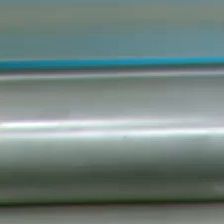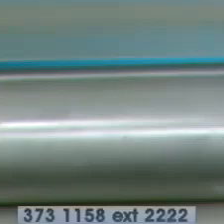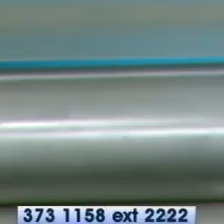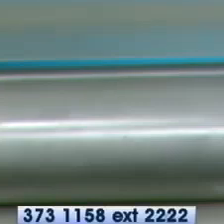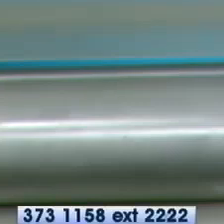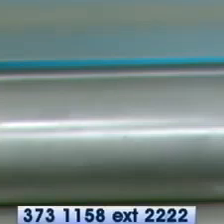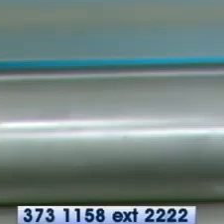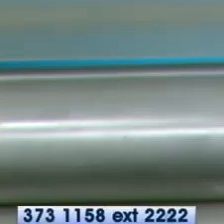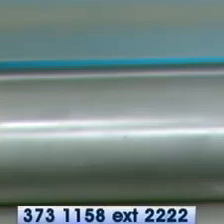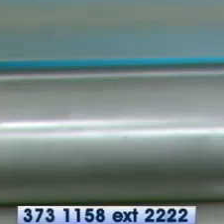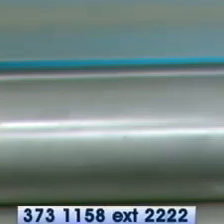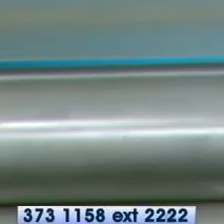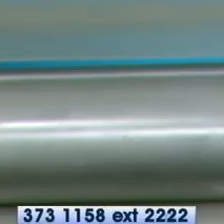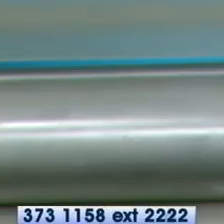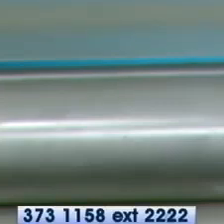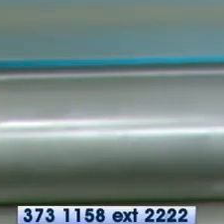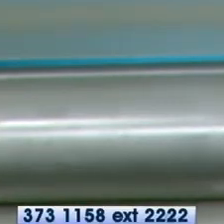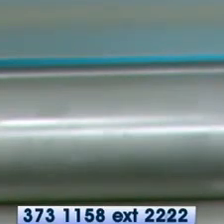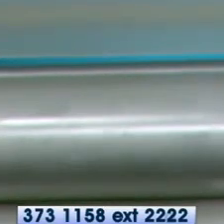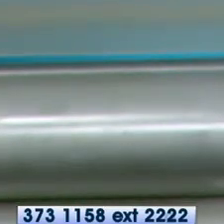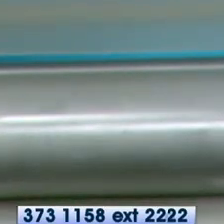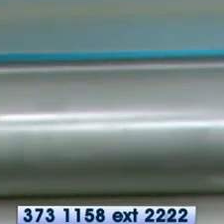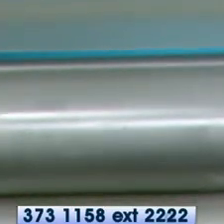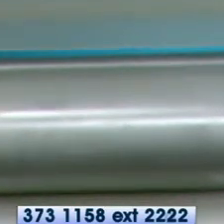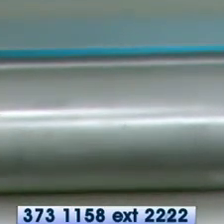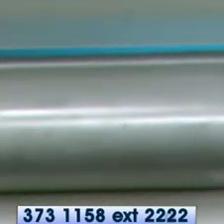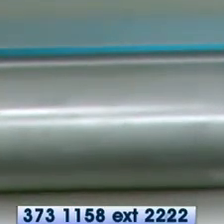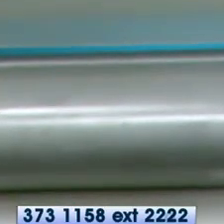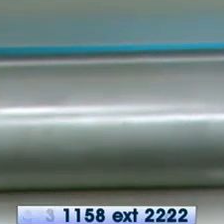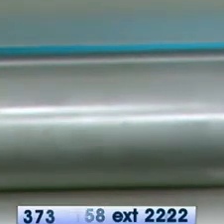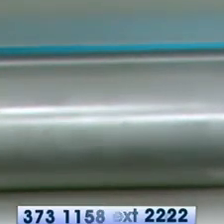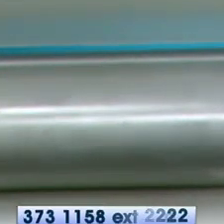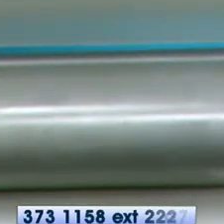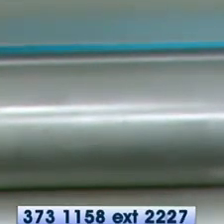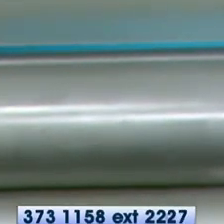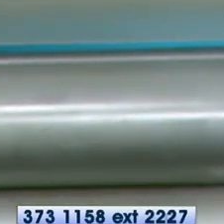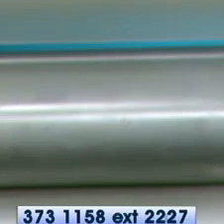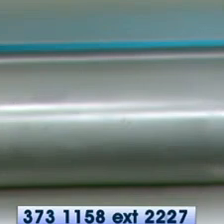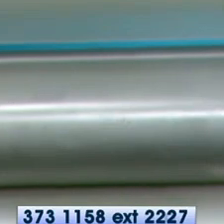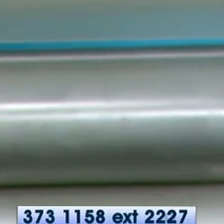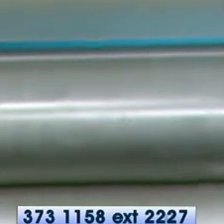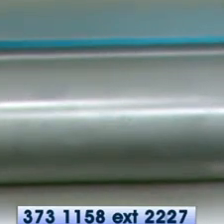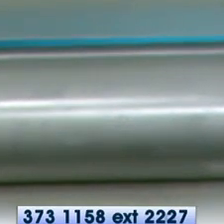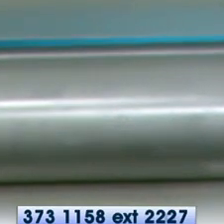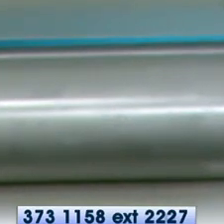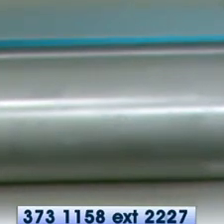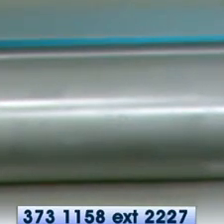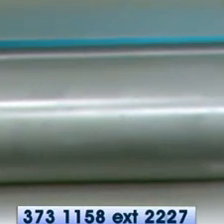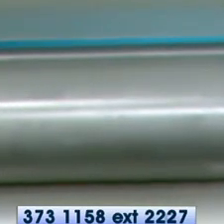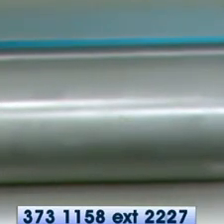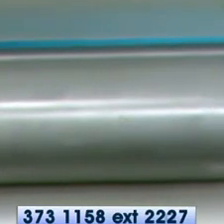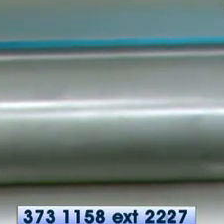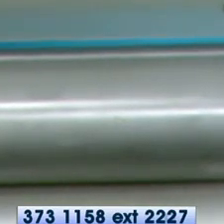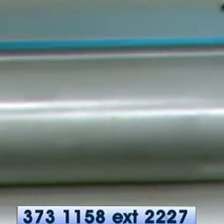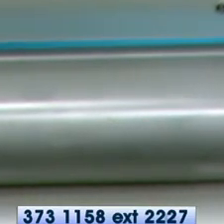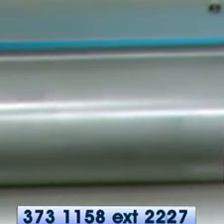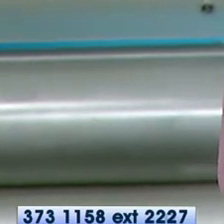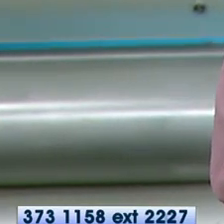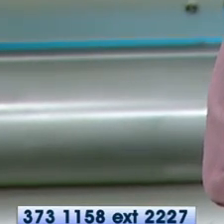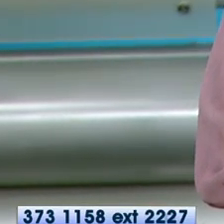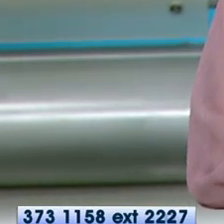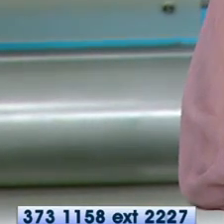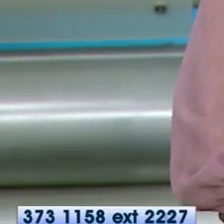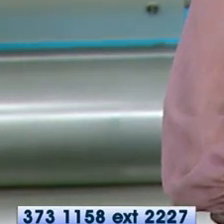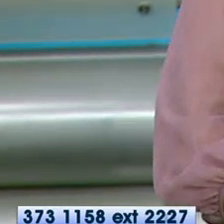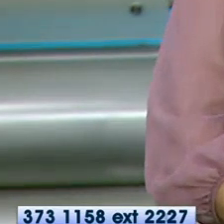Al país, buenas noches y bienvenidos a su informativo La Noticia, emisión estelar. Iniciamos con un hecho lamentable. Una persona murió y otras